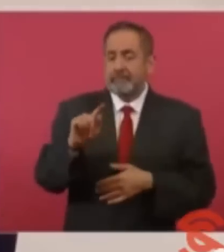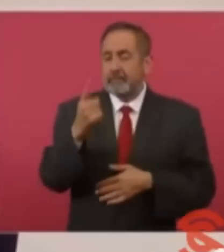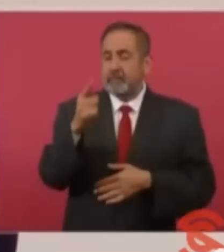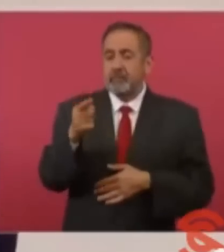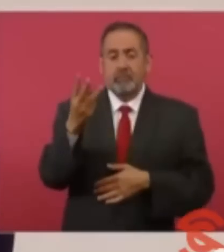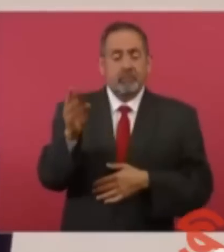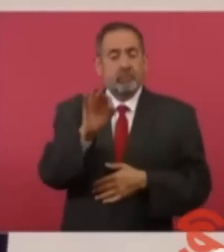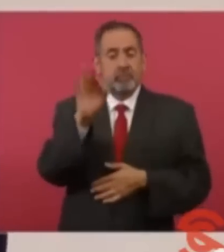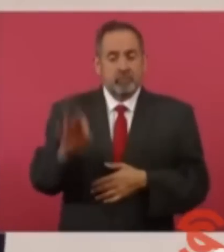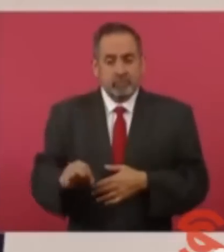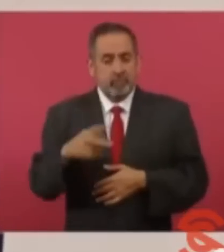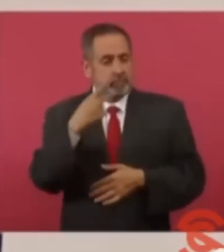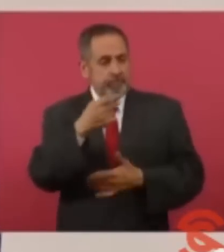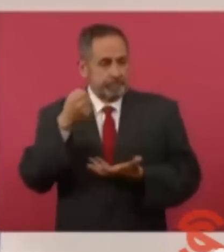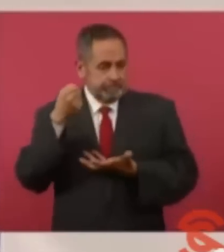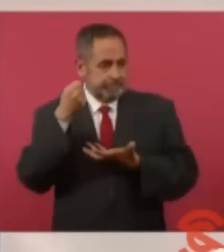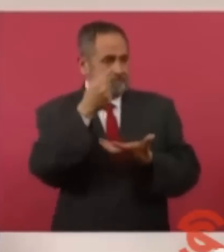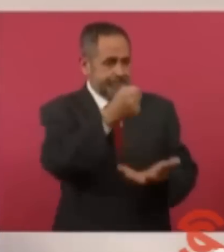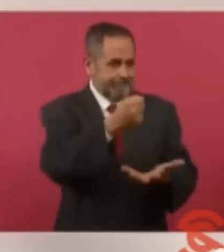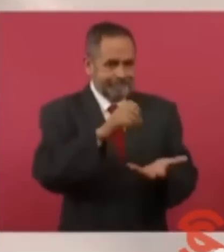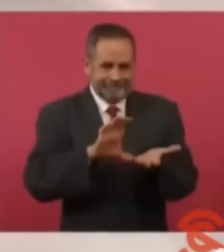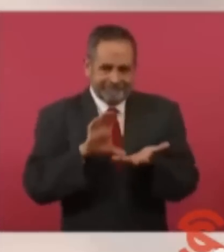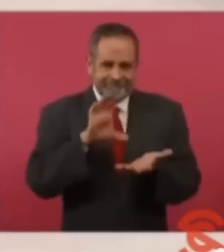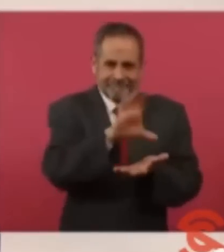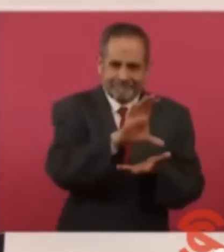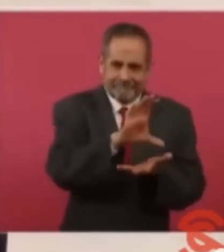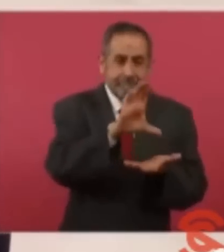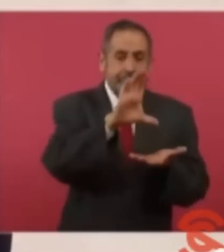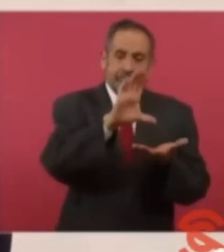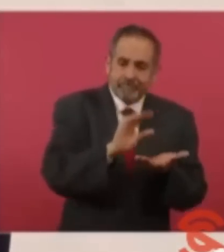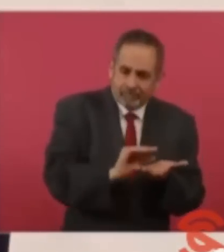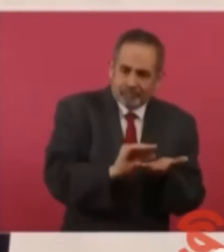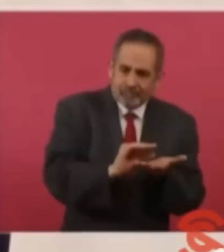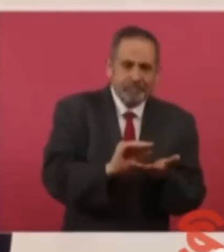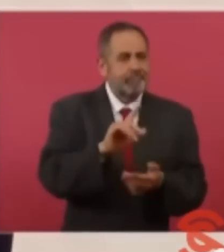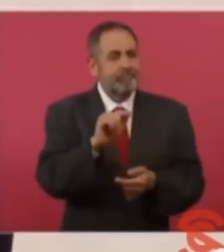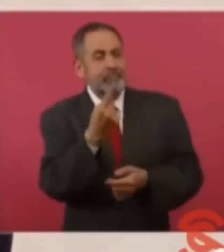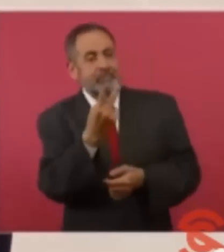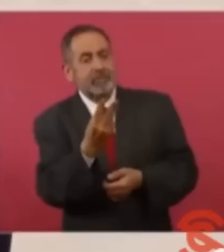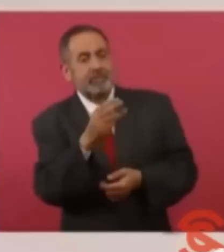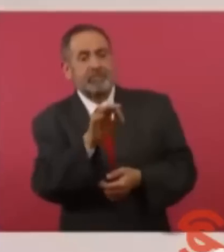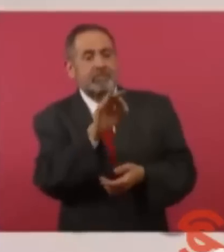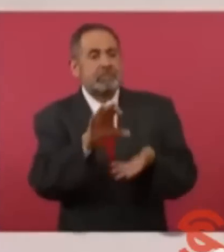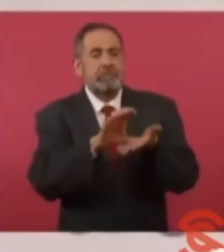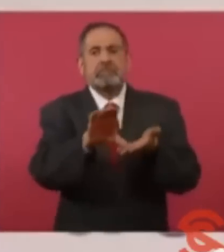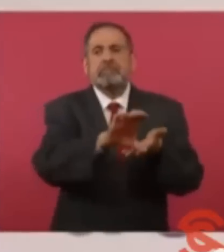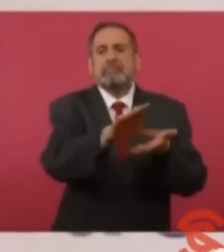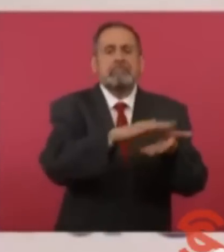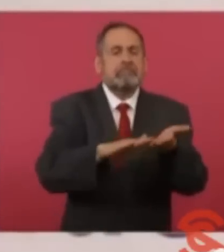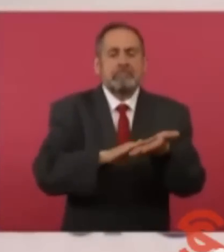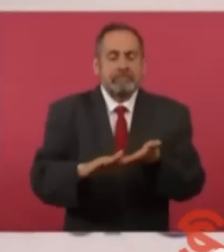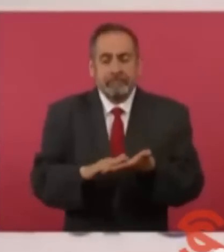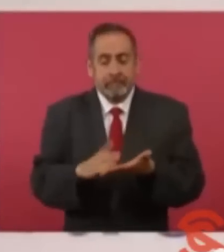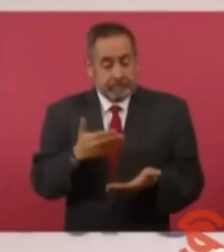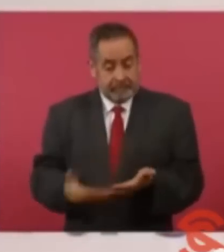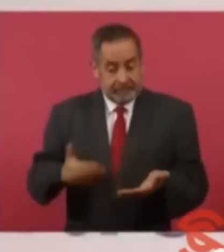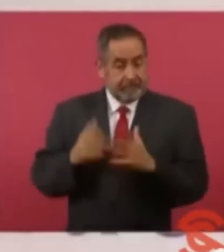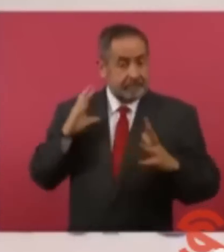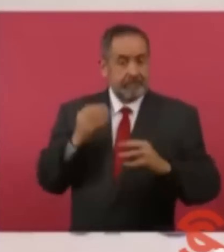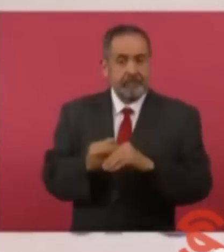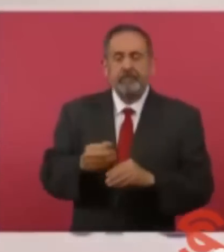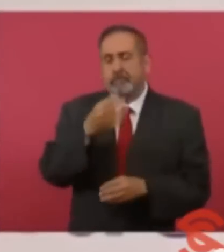71.3% de sus participaciones federales anuales. Al cierre de 2022 solo adeudan